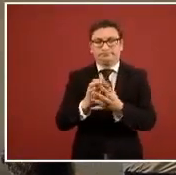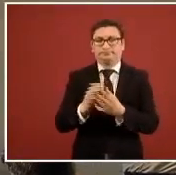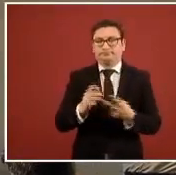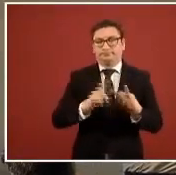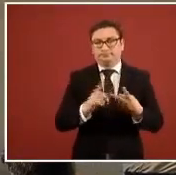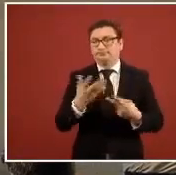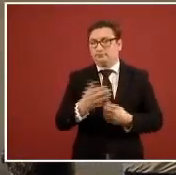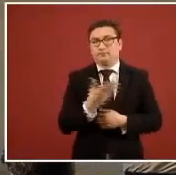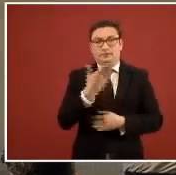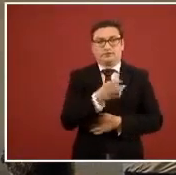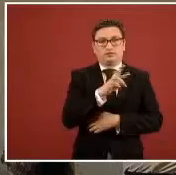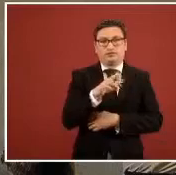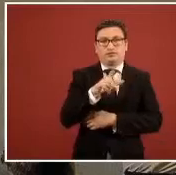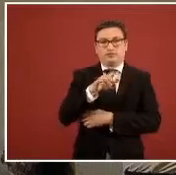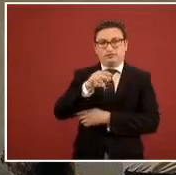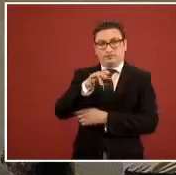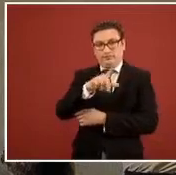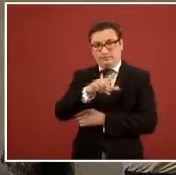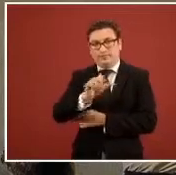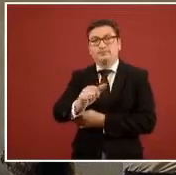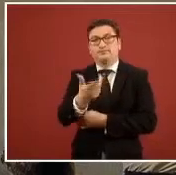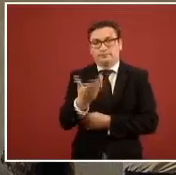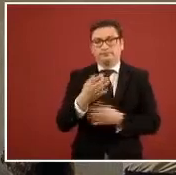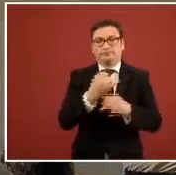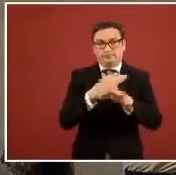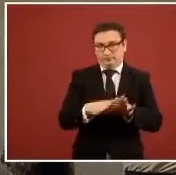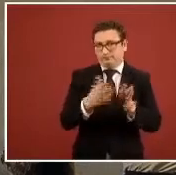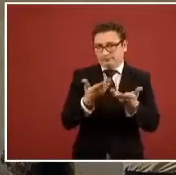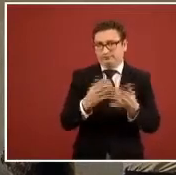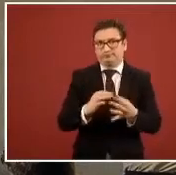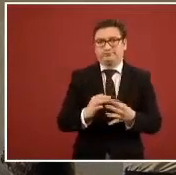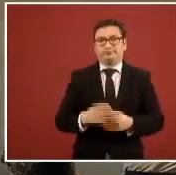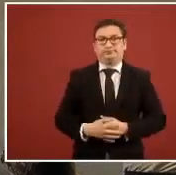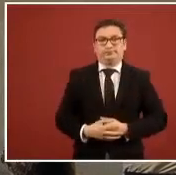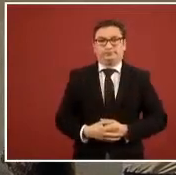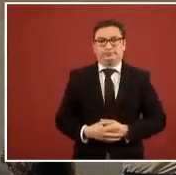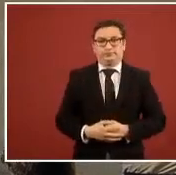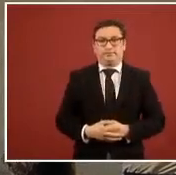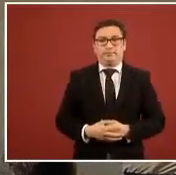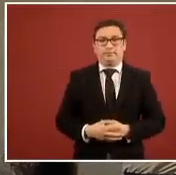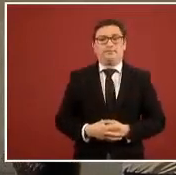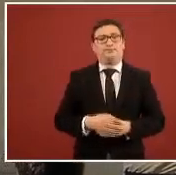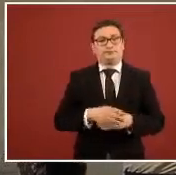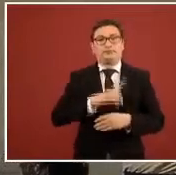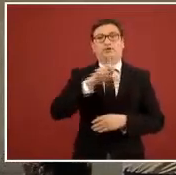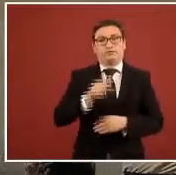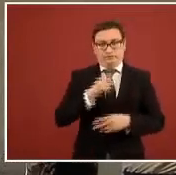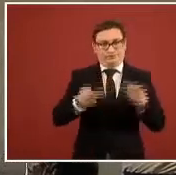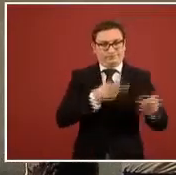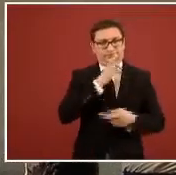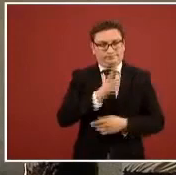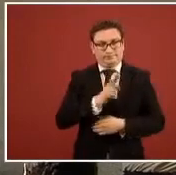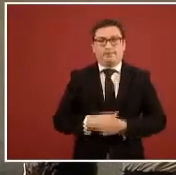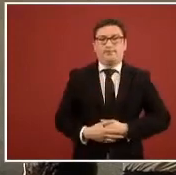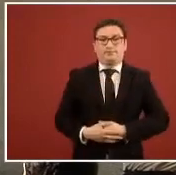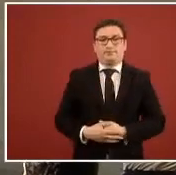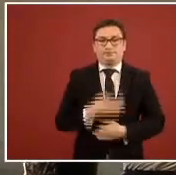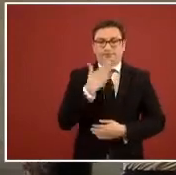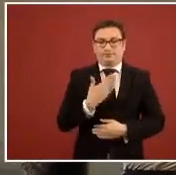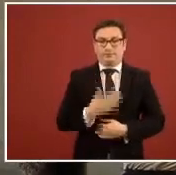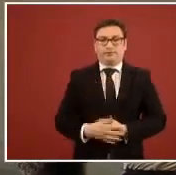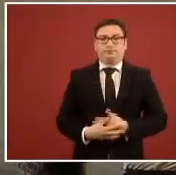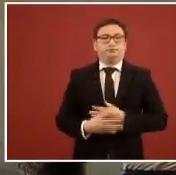entonces al doctor Alomía si es tan amable de presentarnos la información. Con su permiso. Luego abrimos a preguntas y respuestas. Bien,